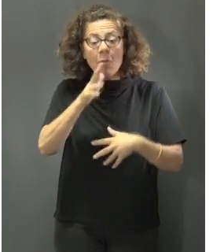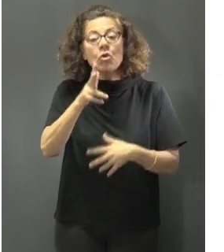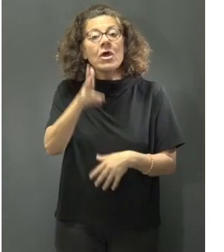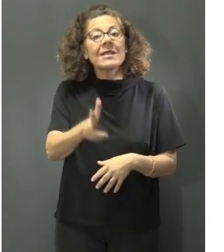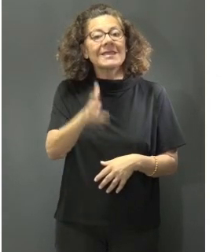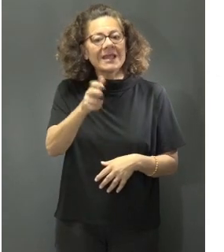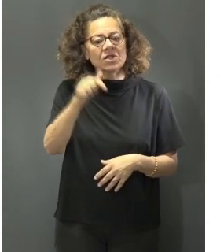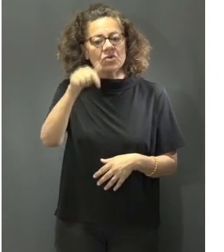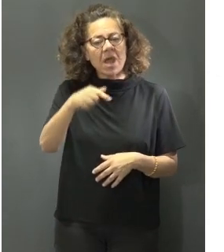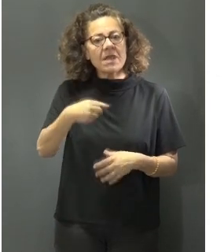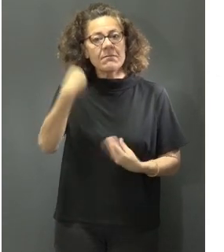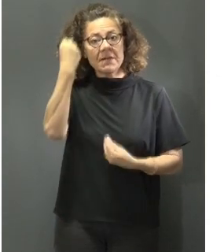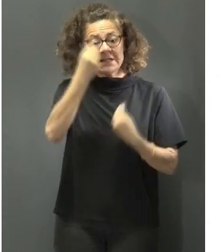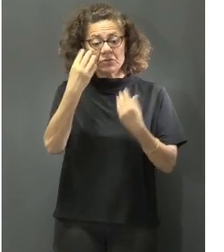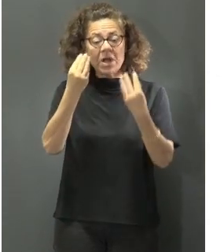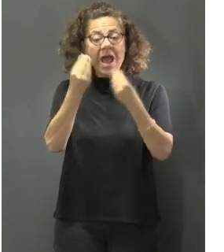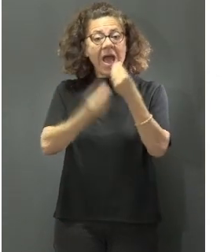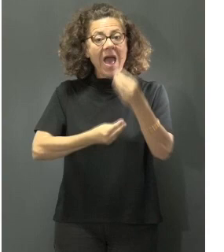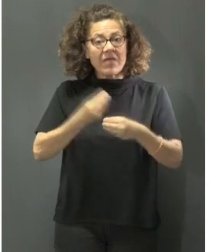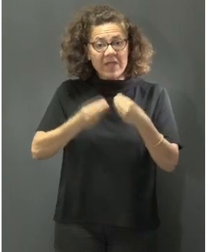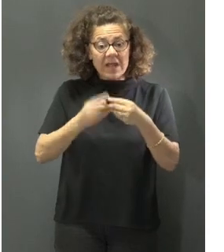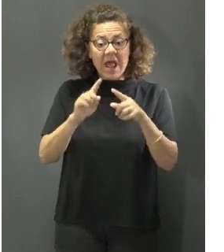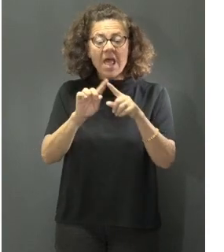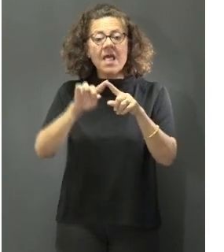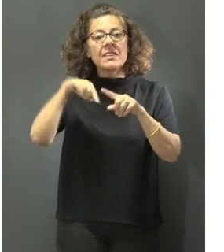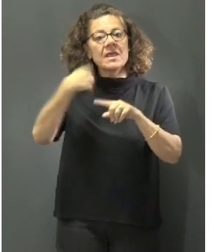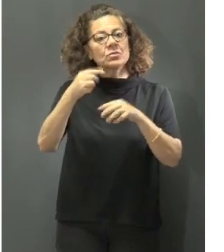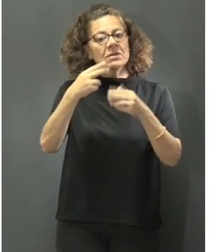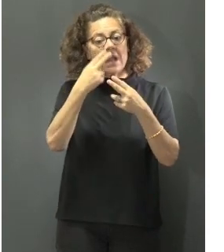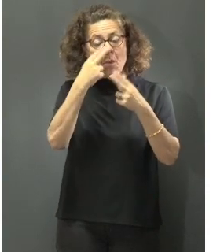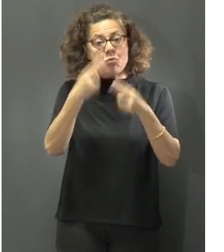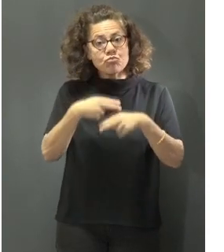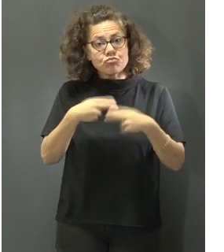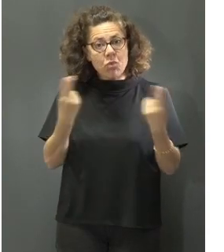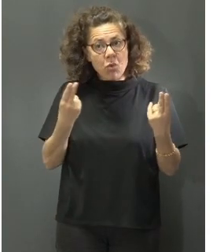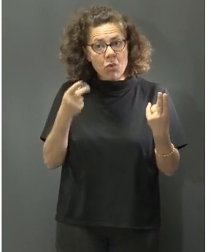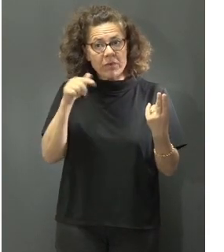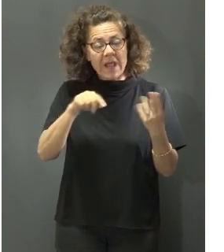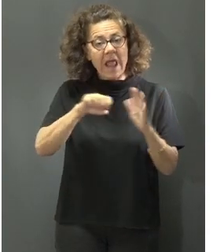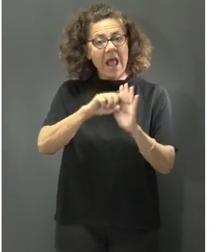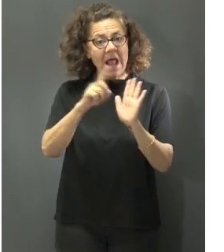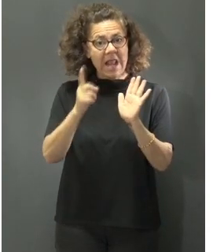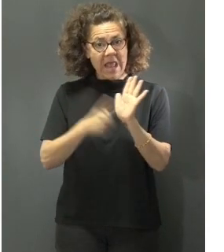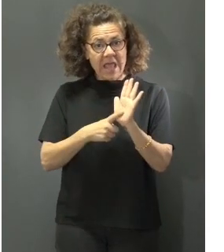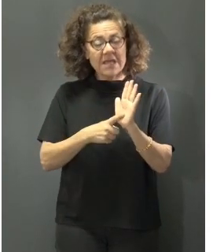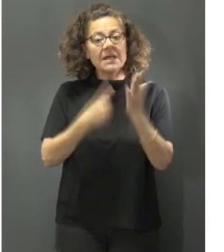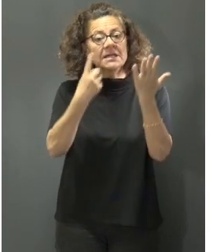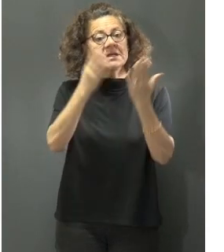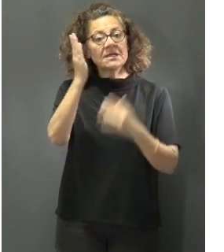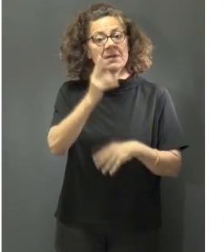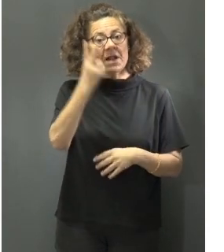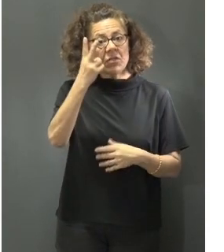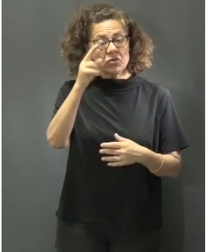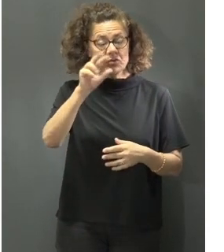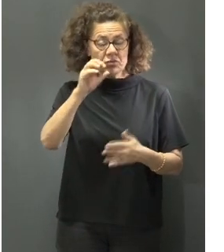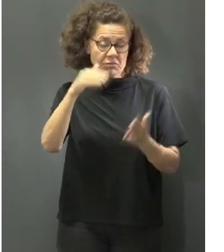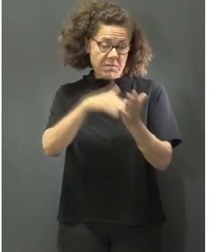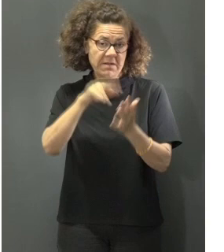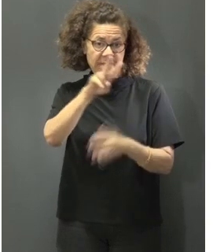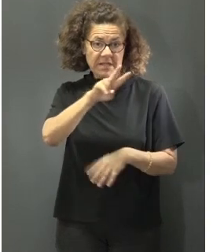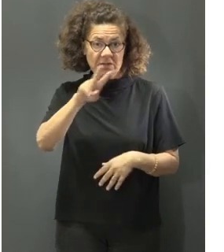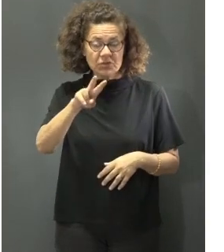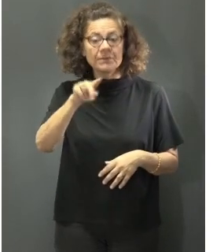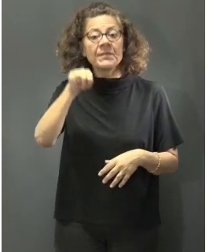nos planteamos elaborarla después de la publicación de la Ley 6/2022, para